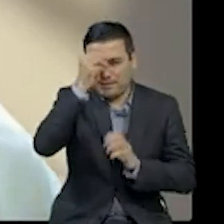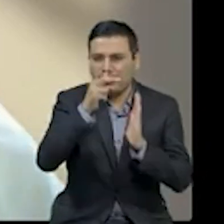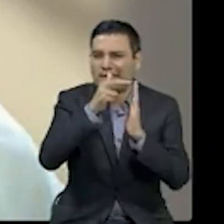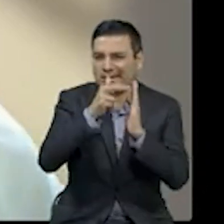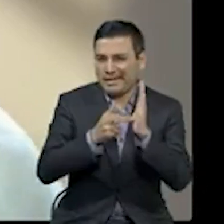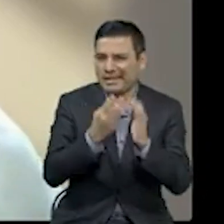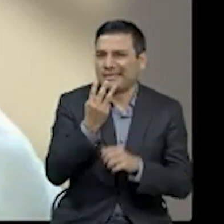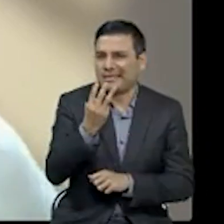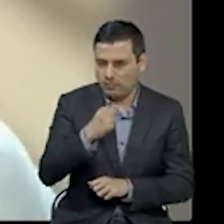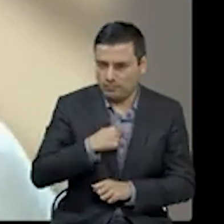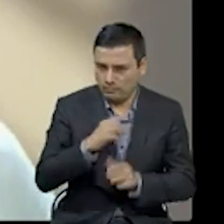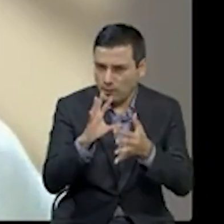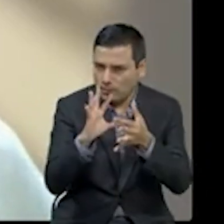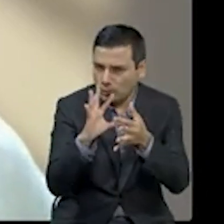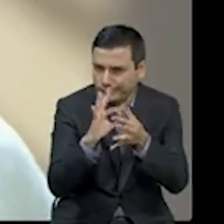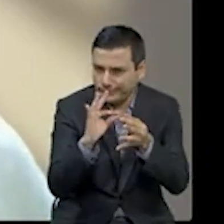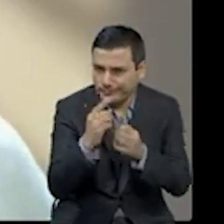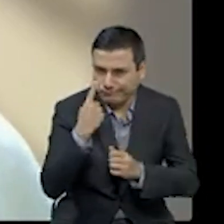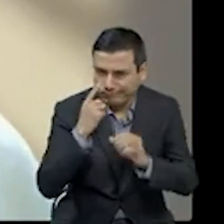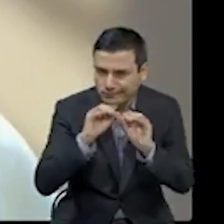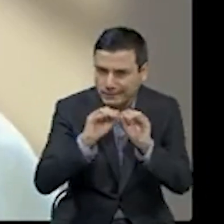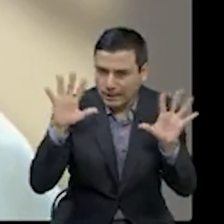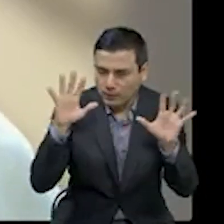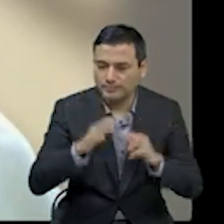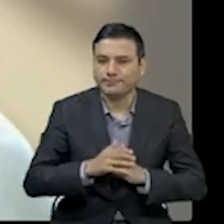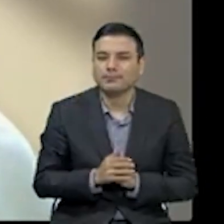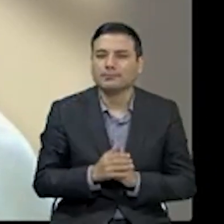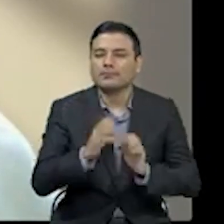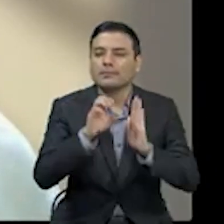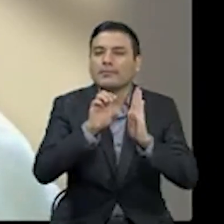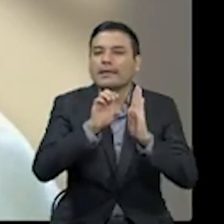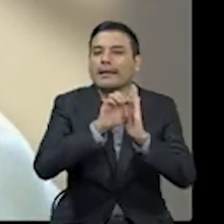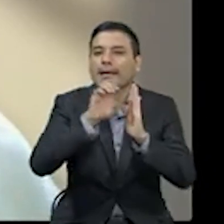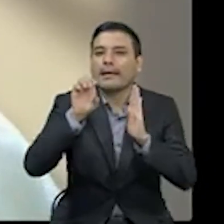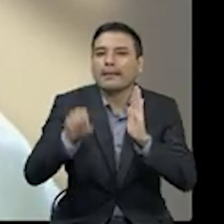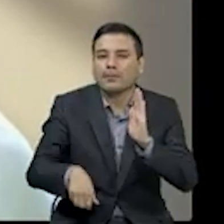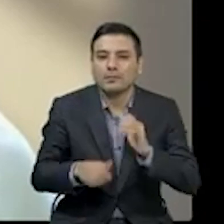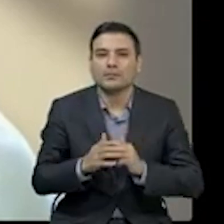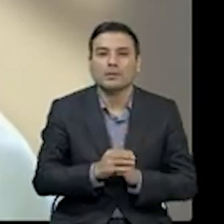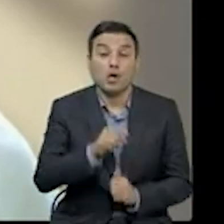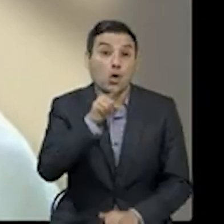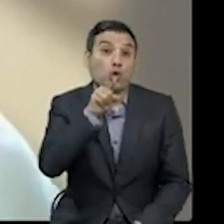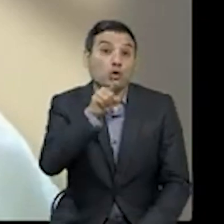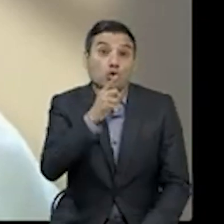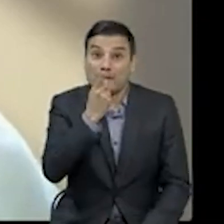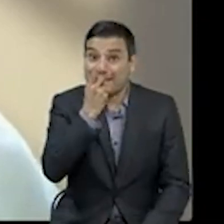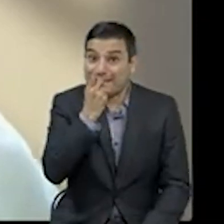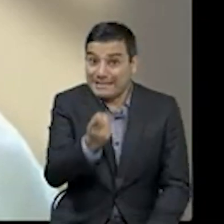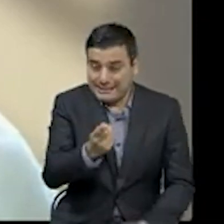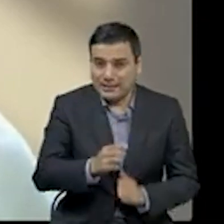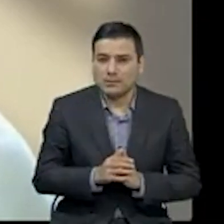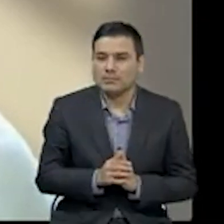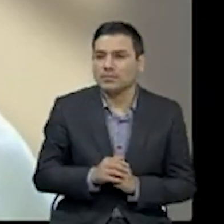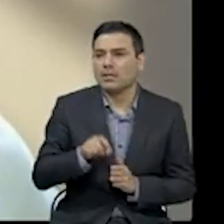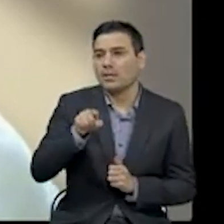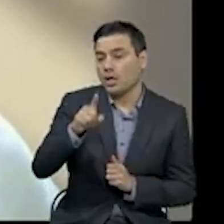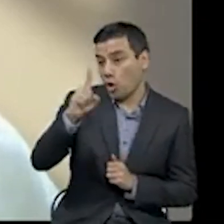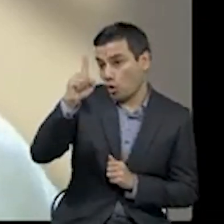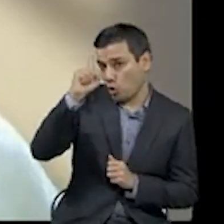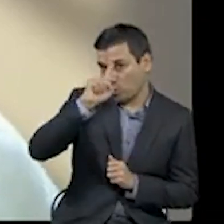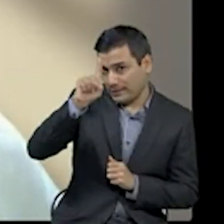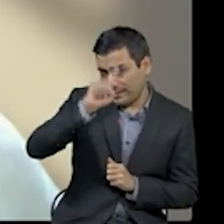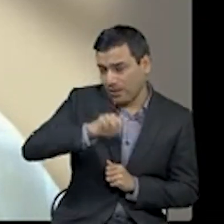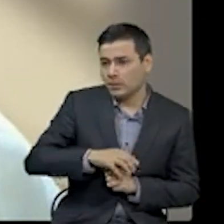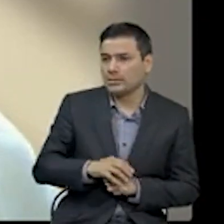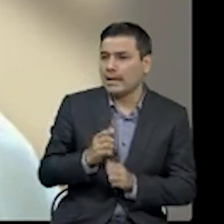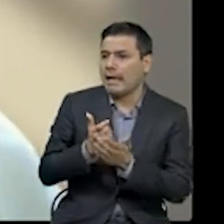un poco a la regla de 3. Si hiciéramos caso del reclamo que usted hace sobre los salarios de los consejeros